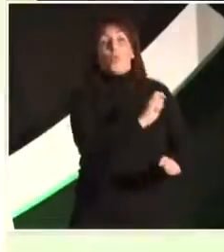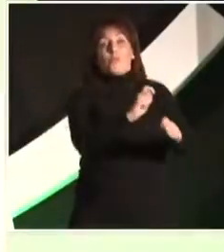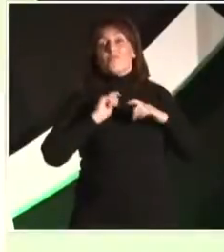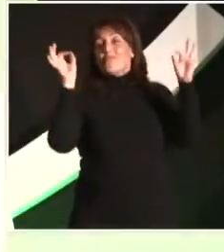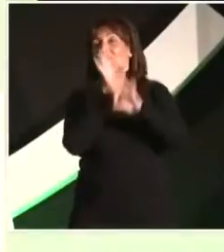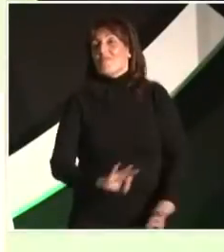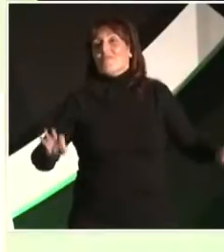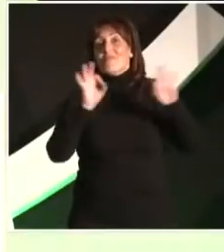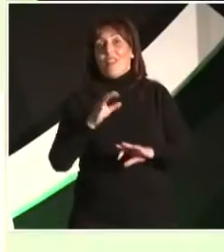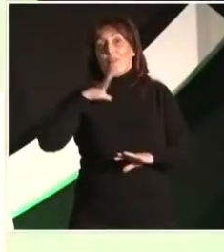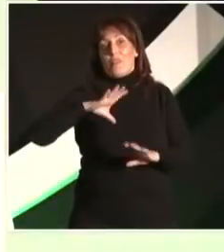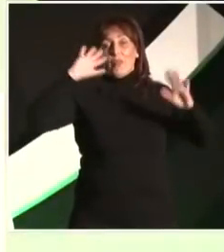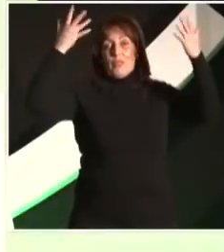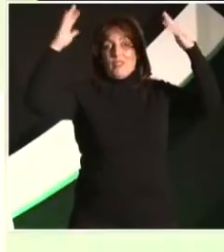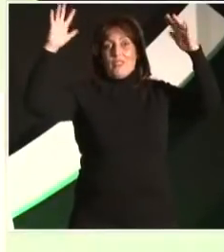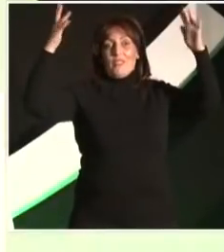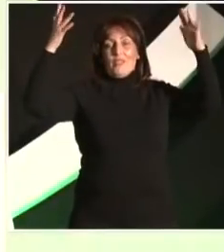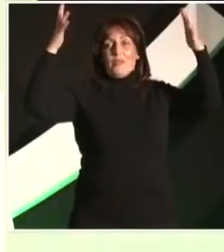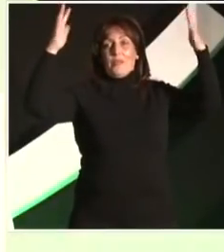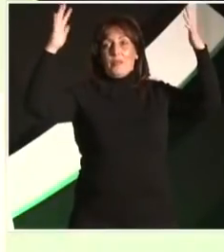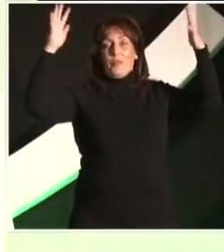no nos cuenten cuentos.